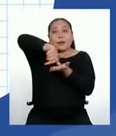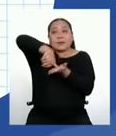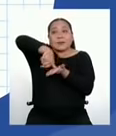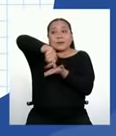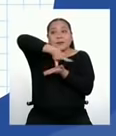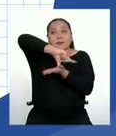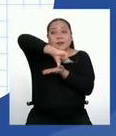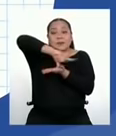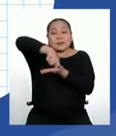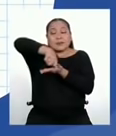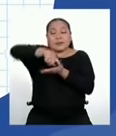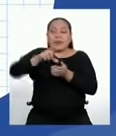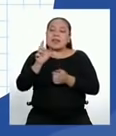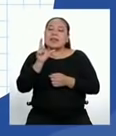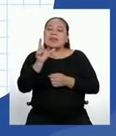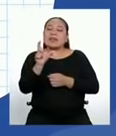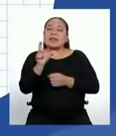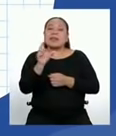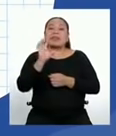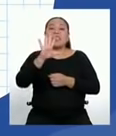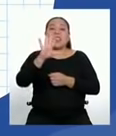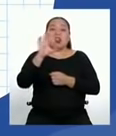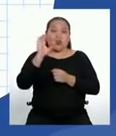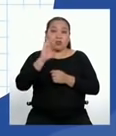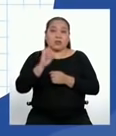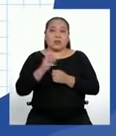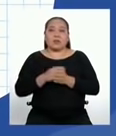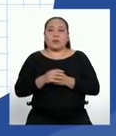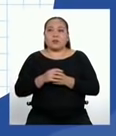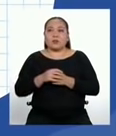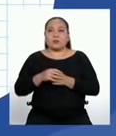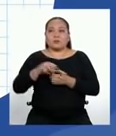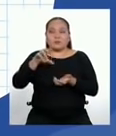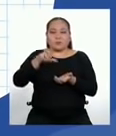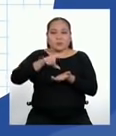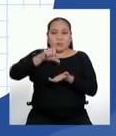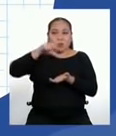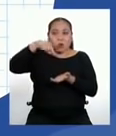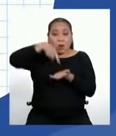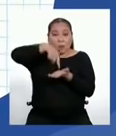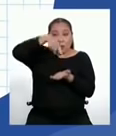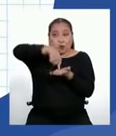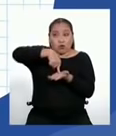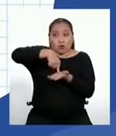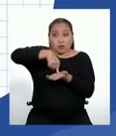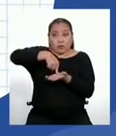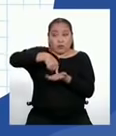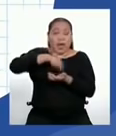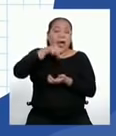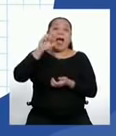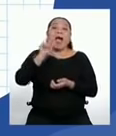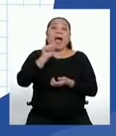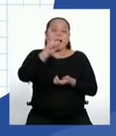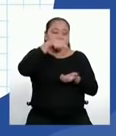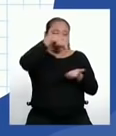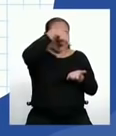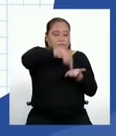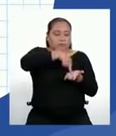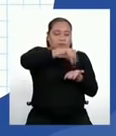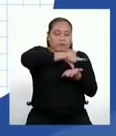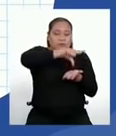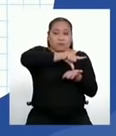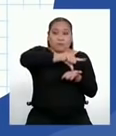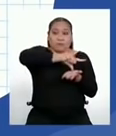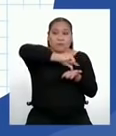otro segmento de longitud 5 centímetros. Con la punta del metal del compás me ubico en el punto A del segmento